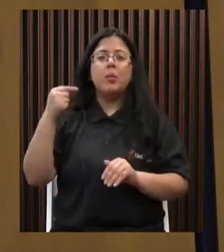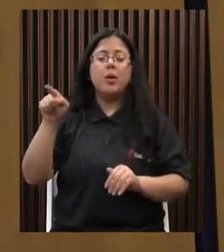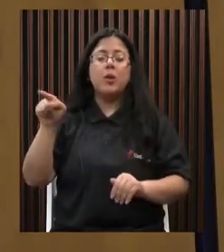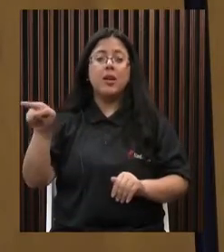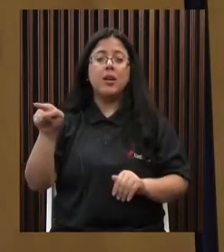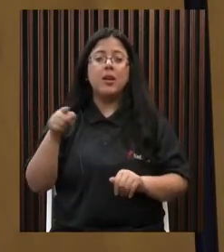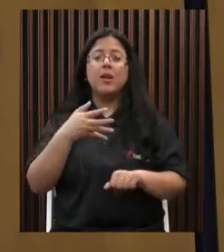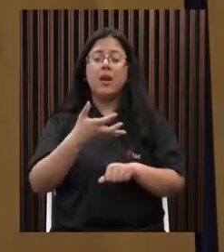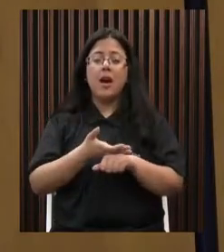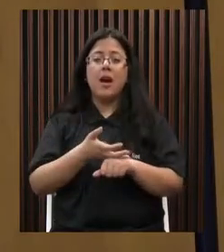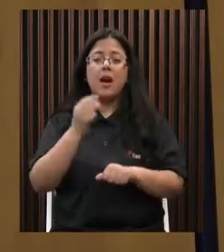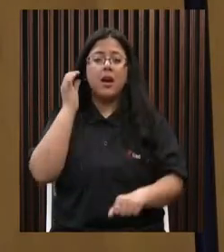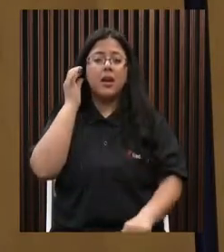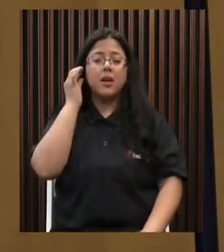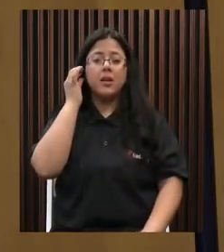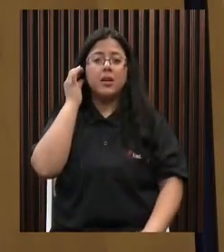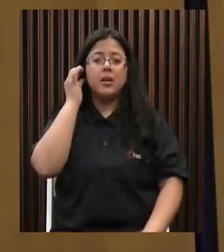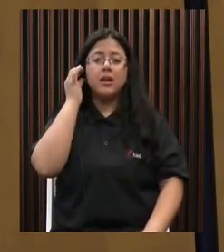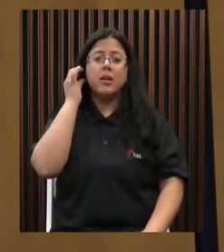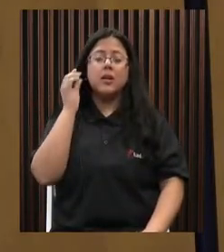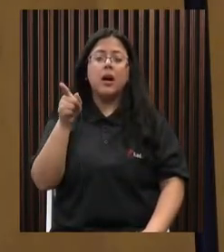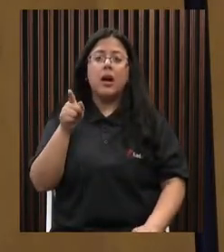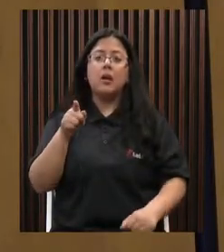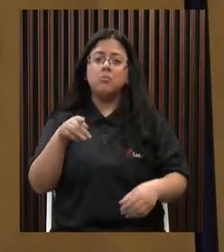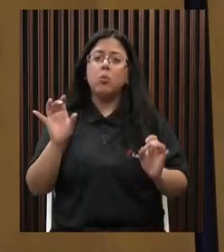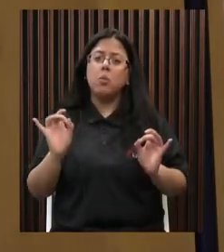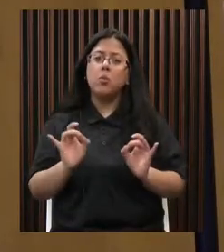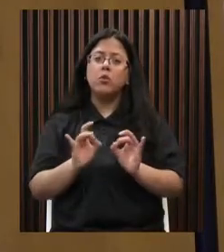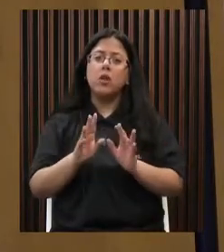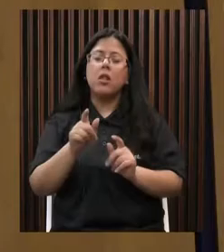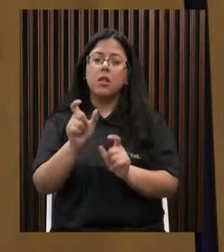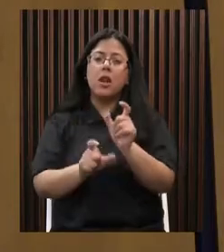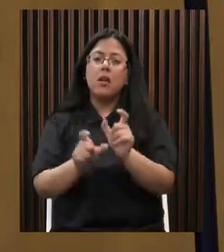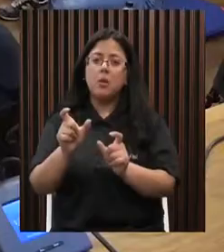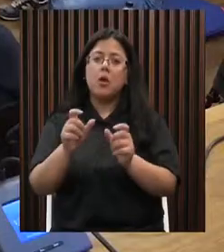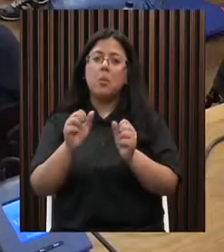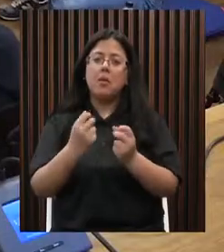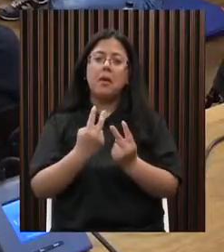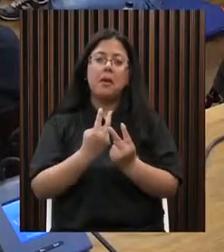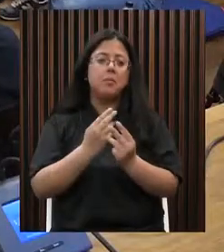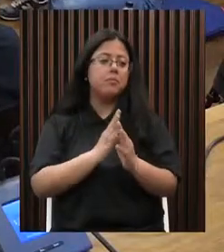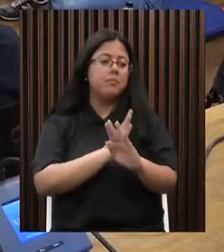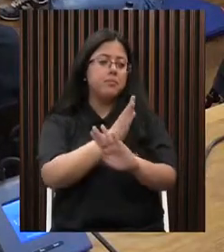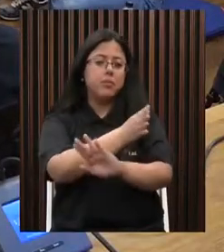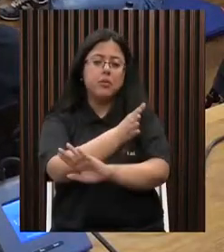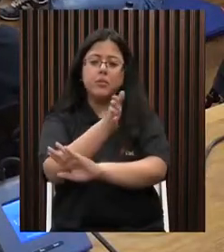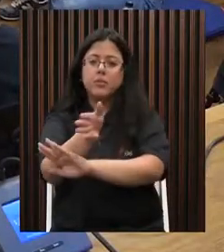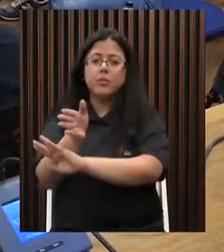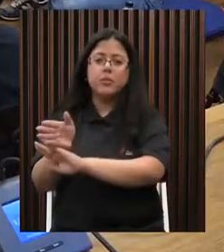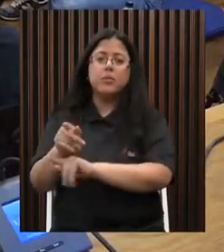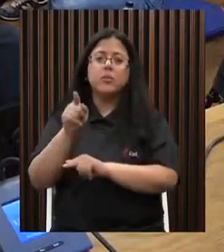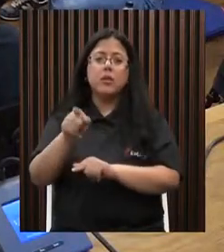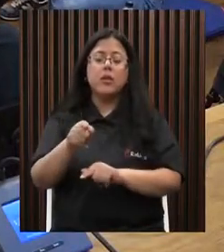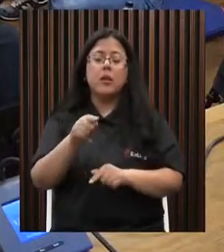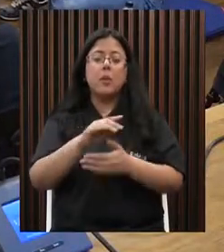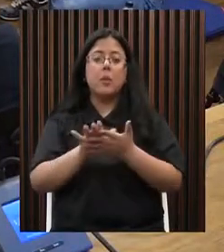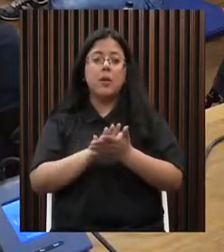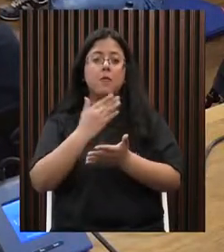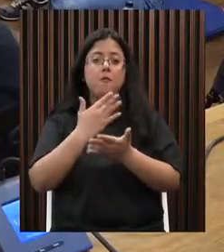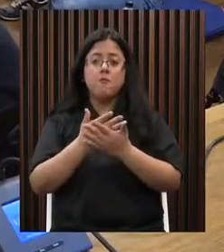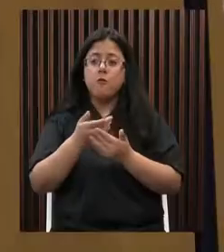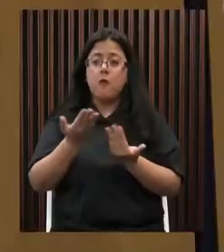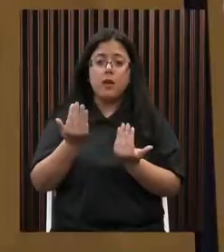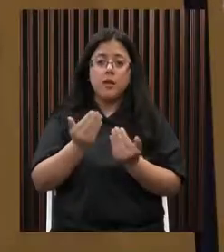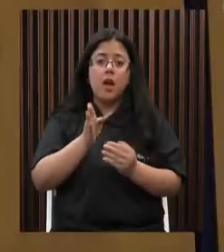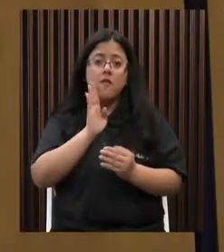ahí, claro, una posibilidad de que las personas puedan viajar de un lugar a otro y que sepan que cuando tengan que ir al baño